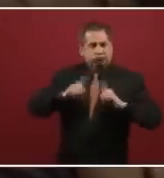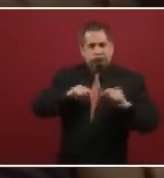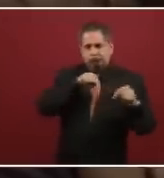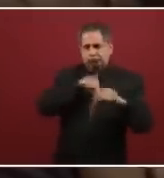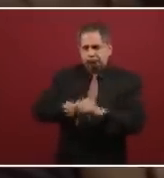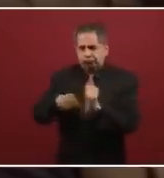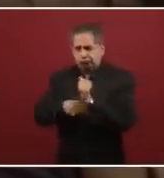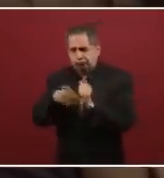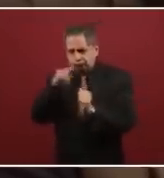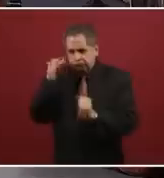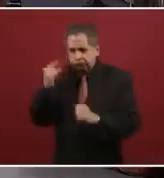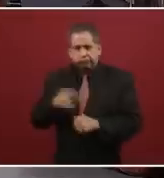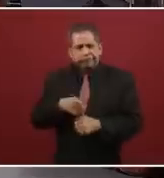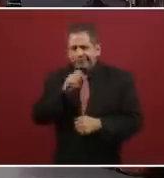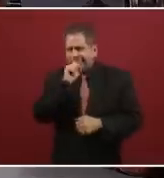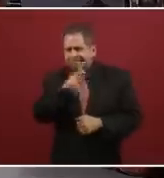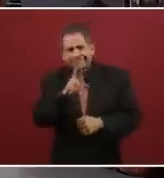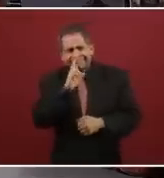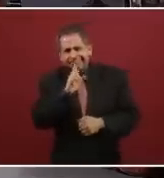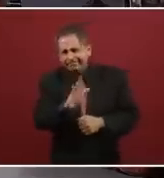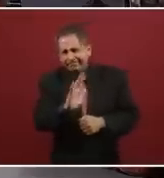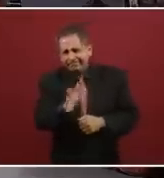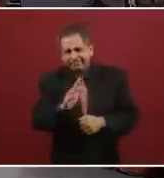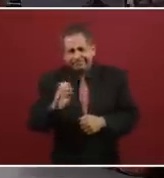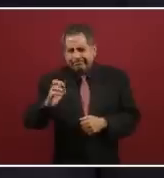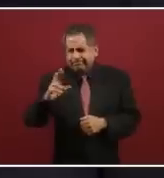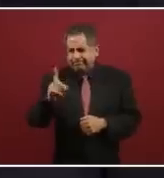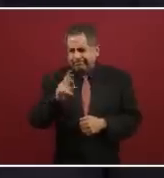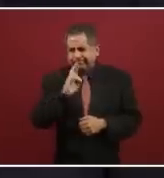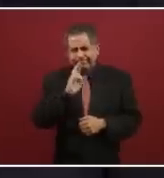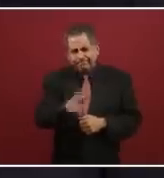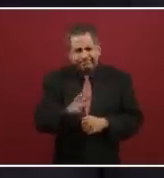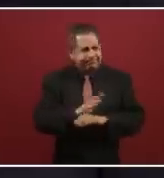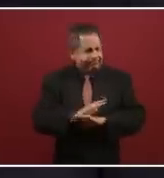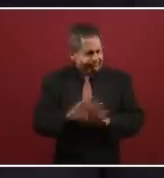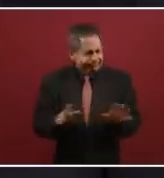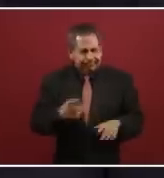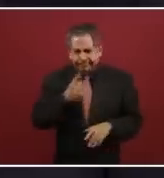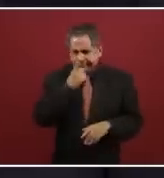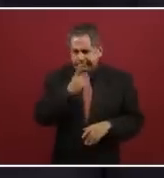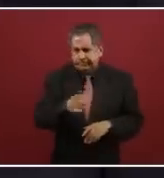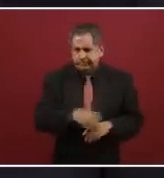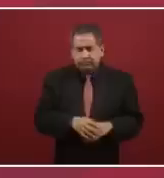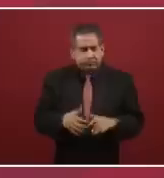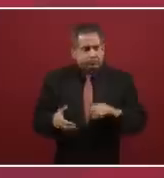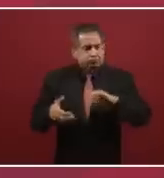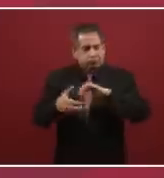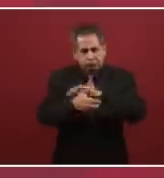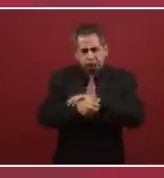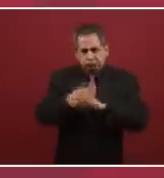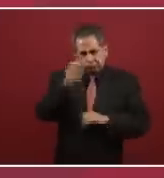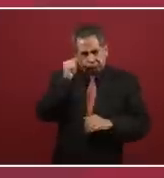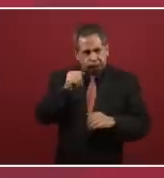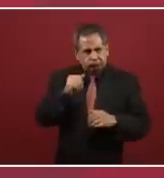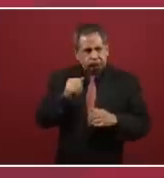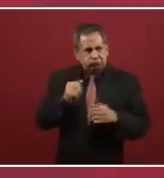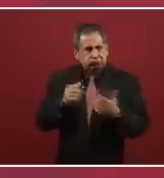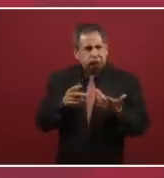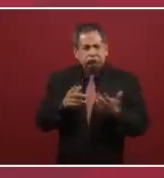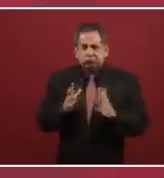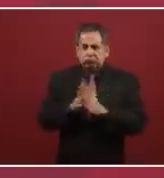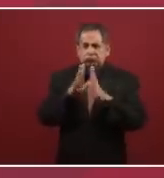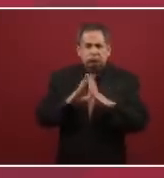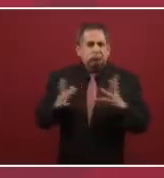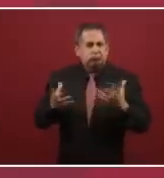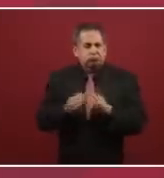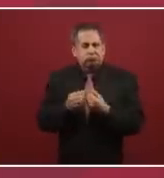Pues es lo que contestó Marcelo la vez pasada, ¿no? De acuerdo a los convenios que hay y la